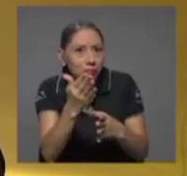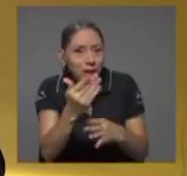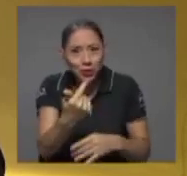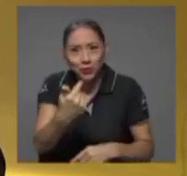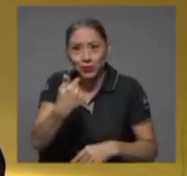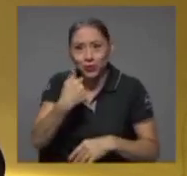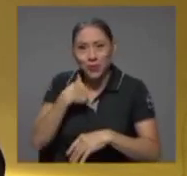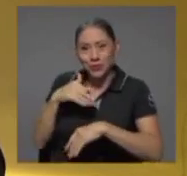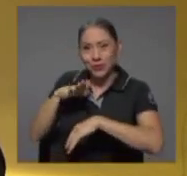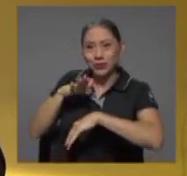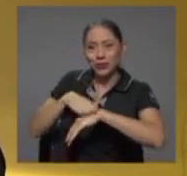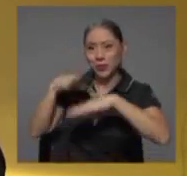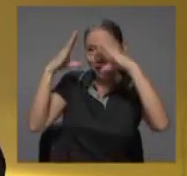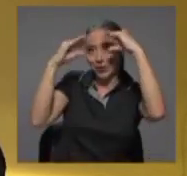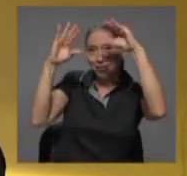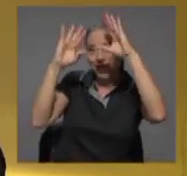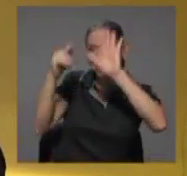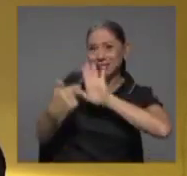mostrando